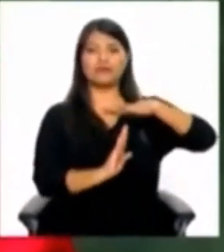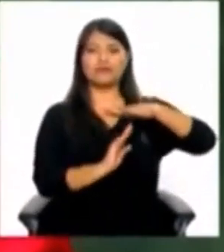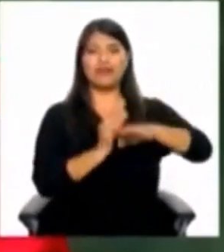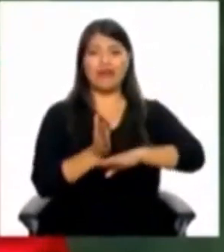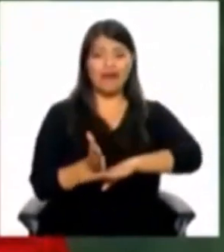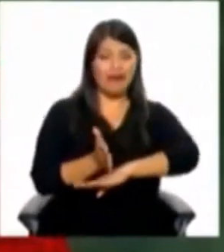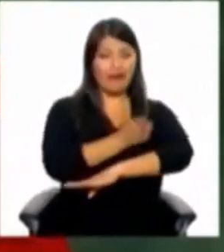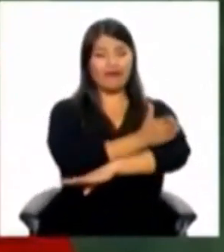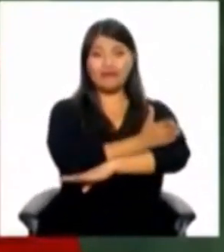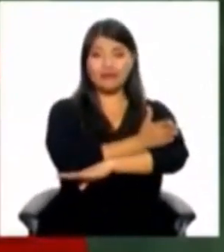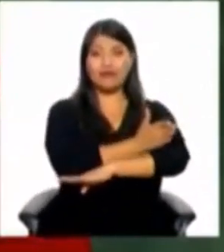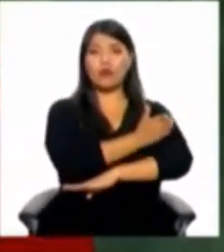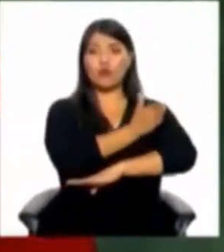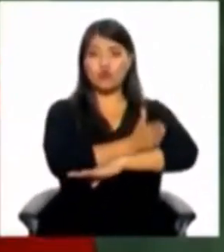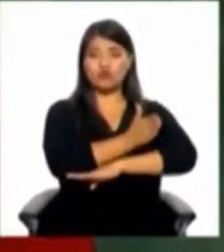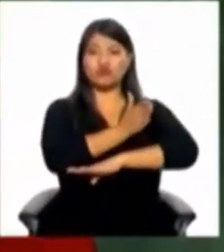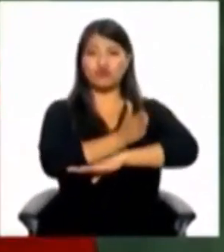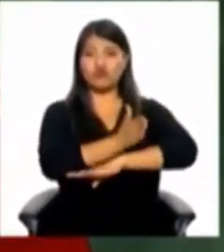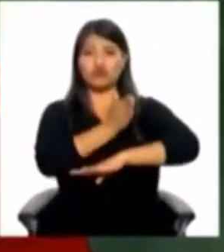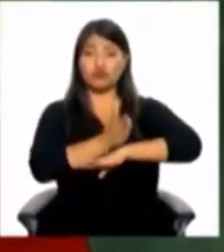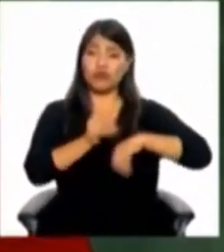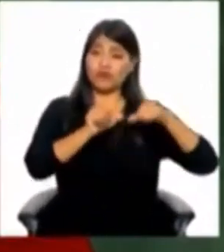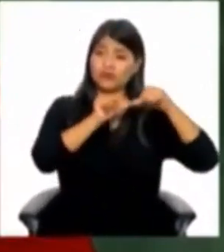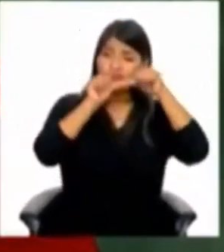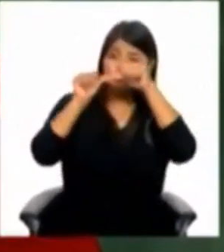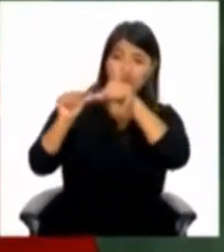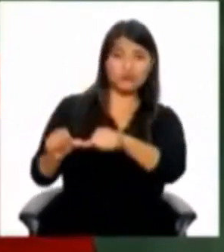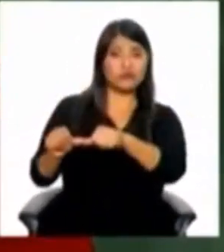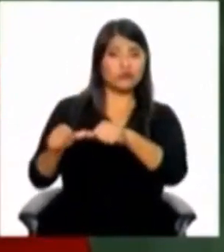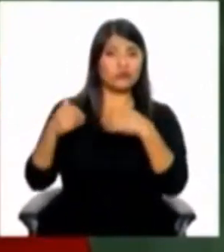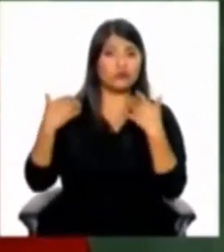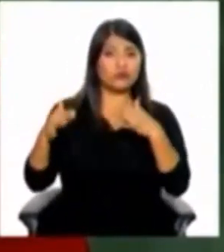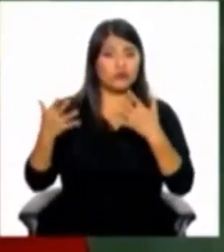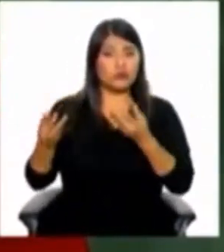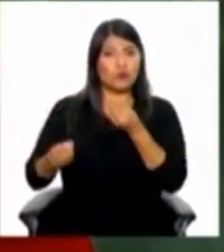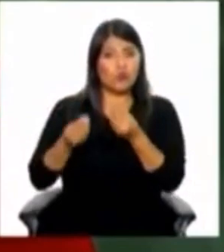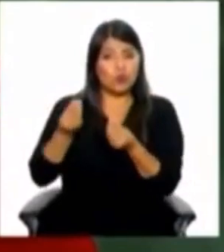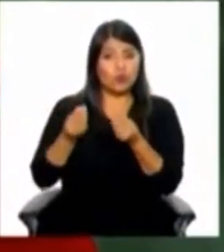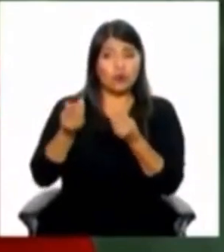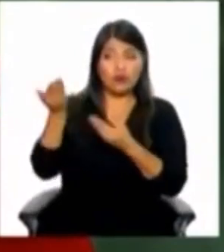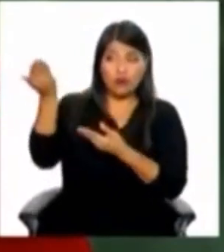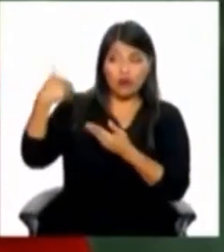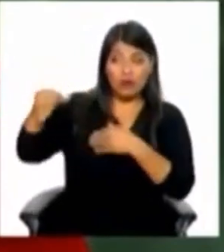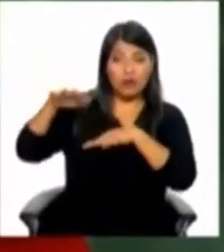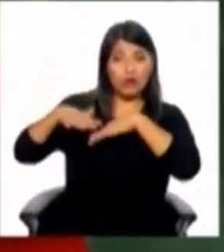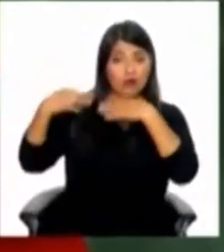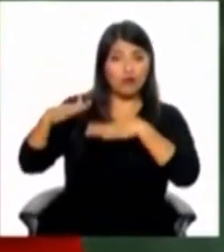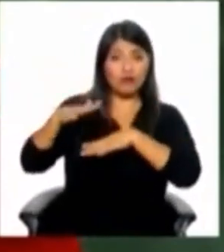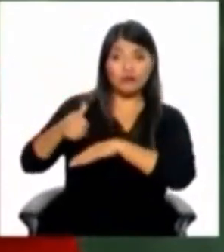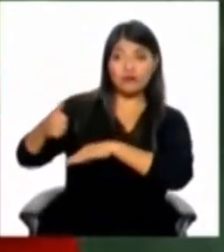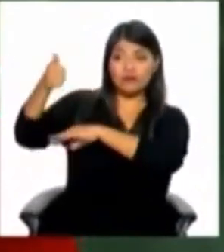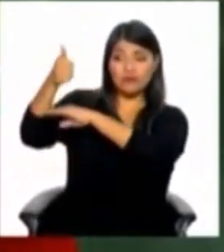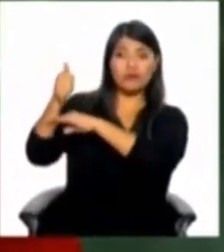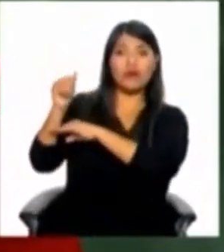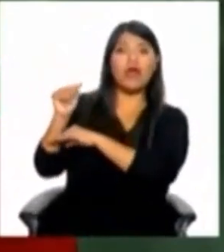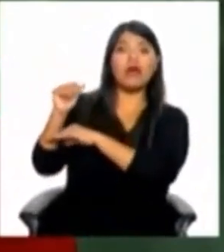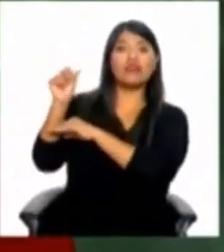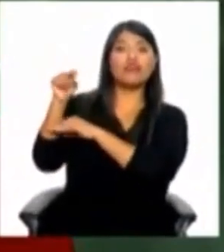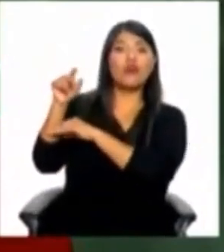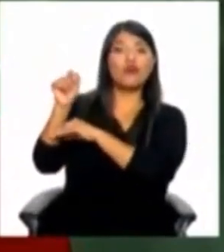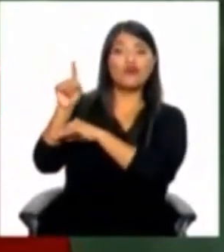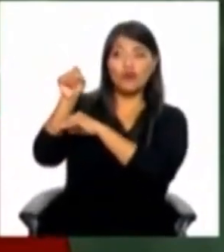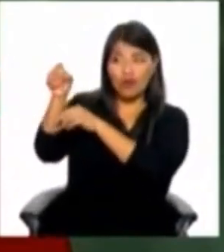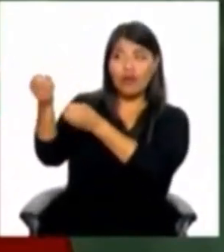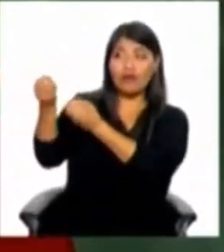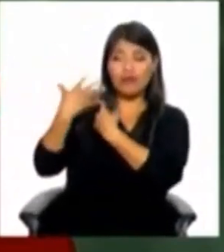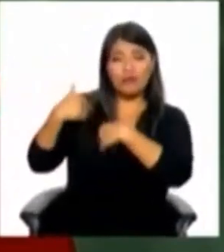estas tendencias continúan, señor presidente, como nos dice el secretario general Antonio Guterres,